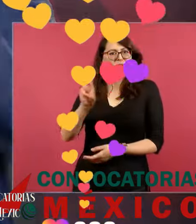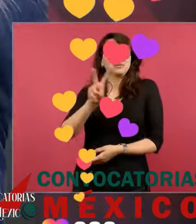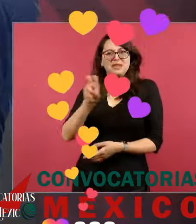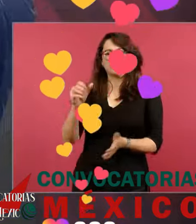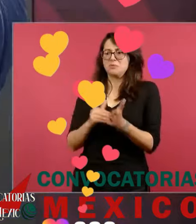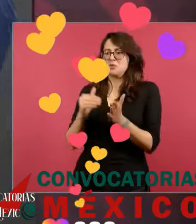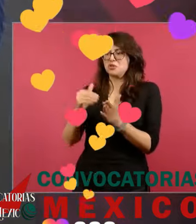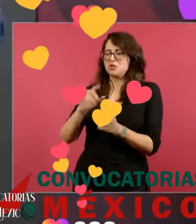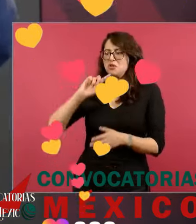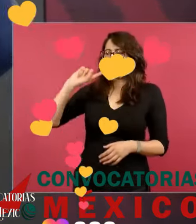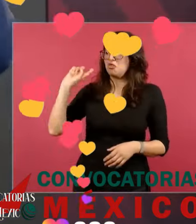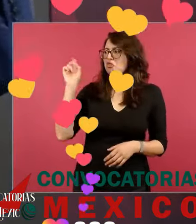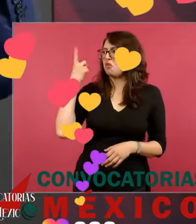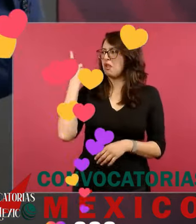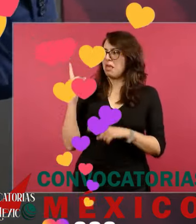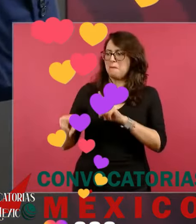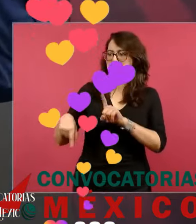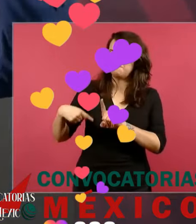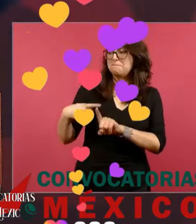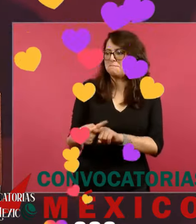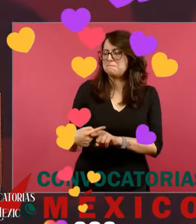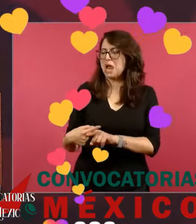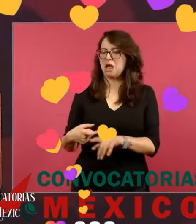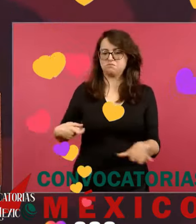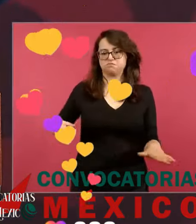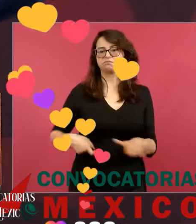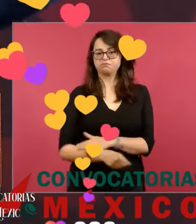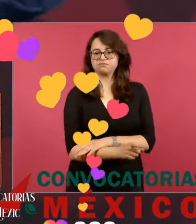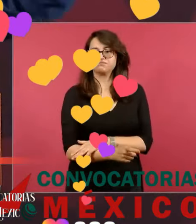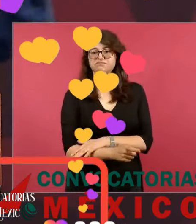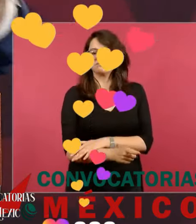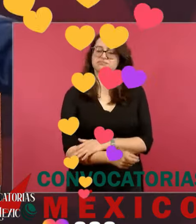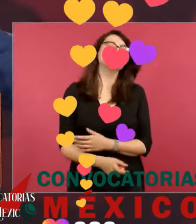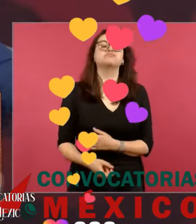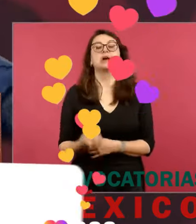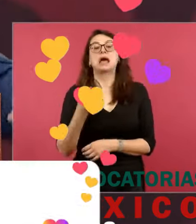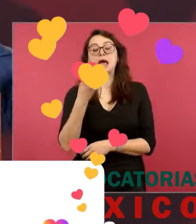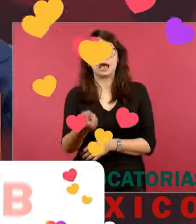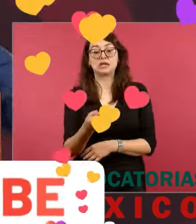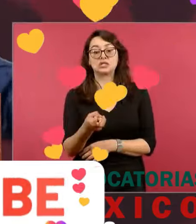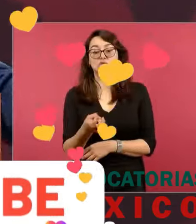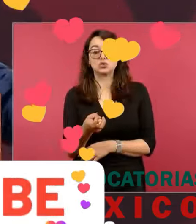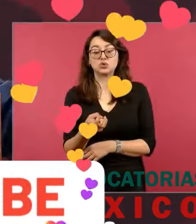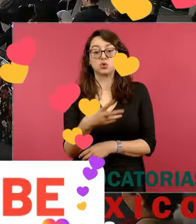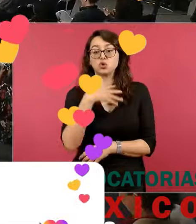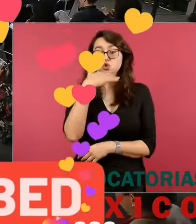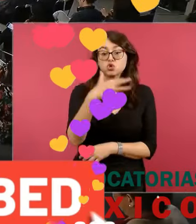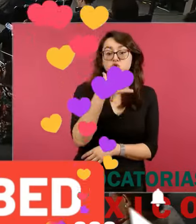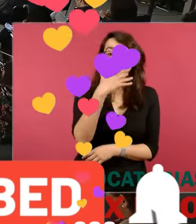Esas tranzas que se daban arriba, pues no aparecían, eso no tiene que ver